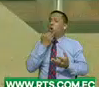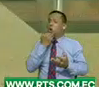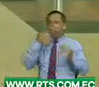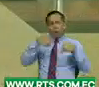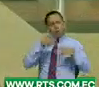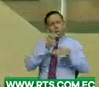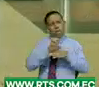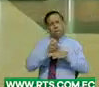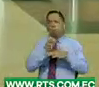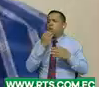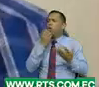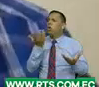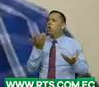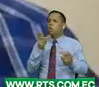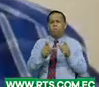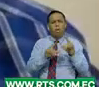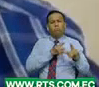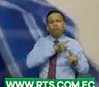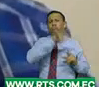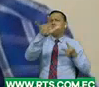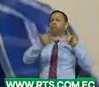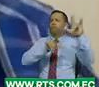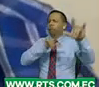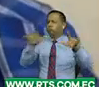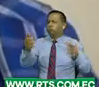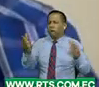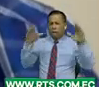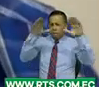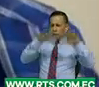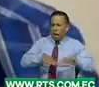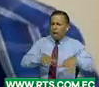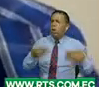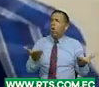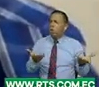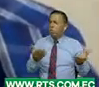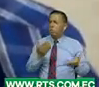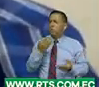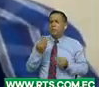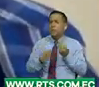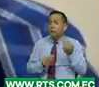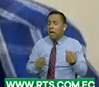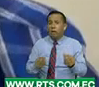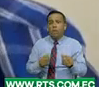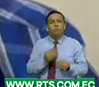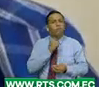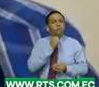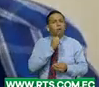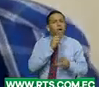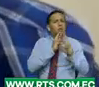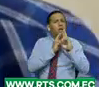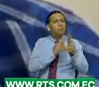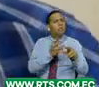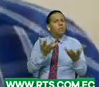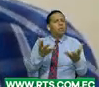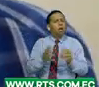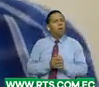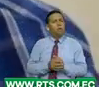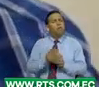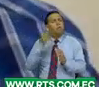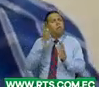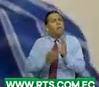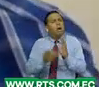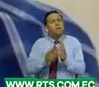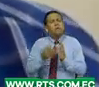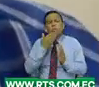los vuelos entonces hay algunas series y respuestas que no están por el momento qué va a pasar con los horarios